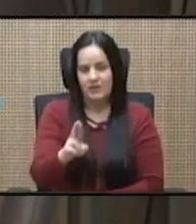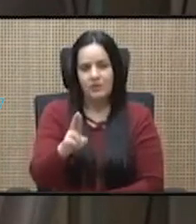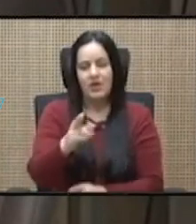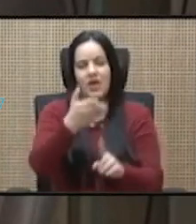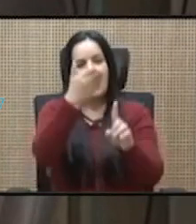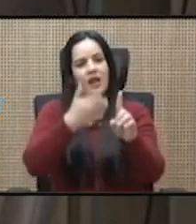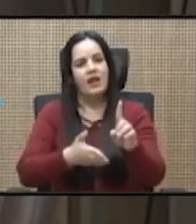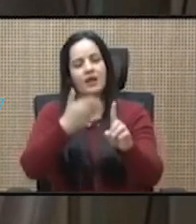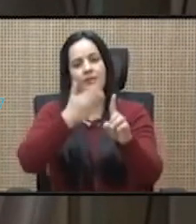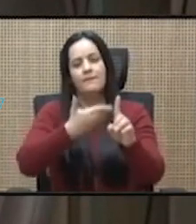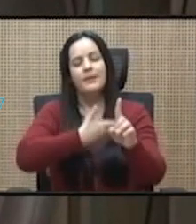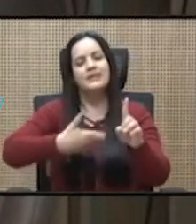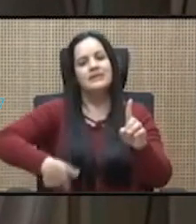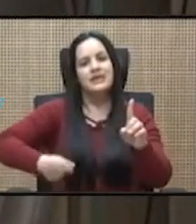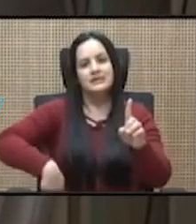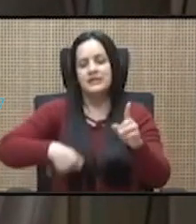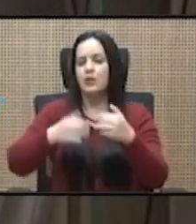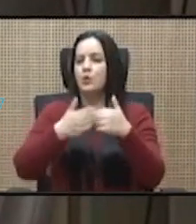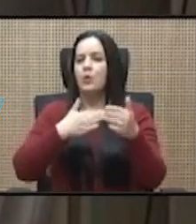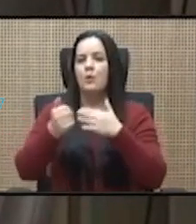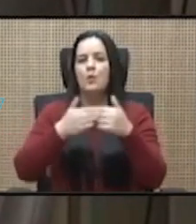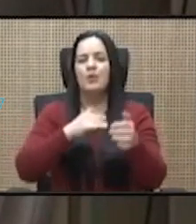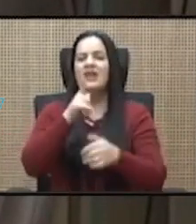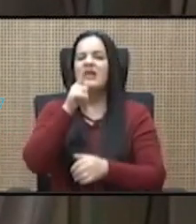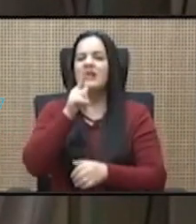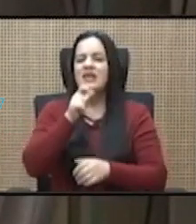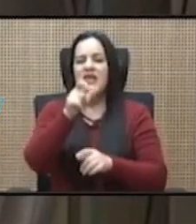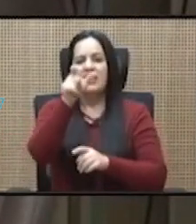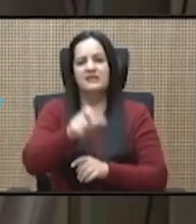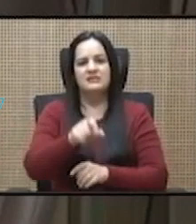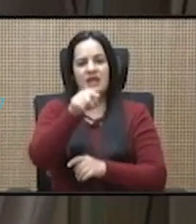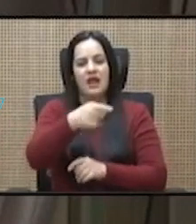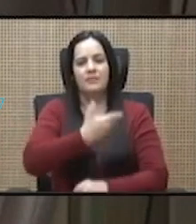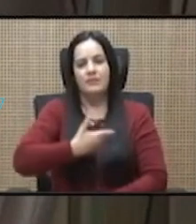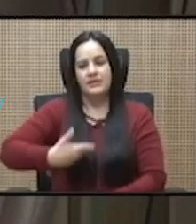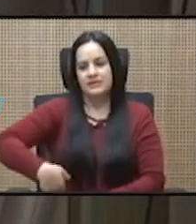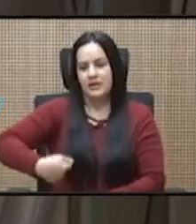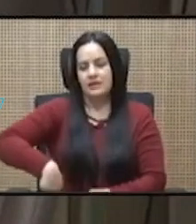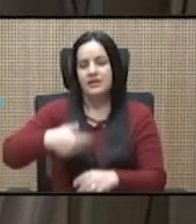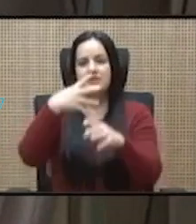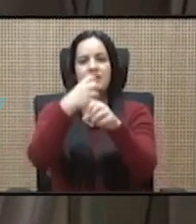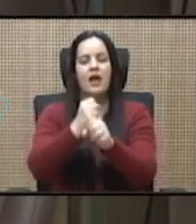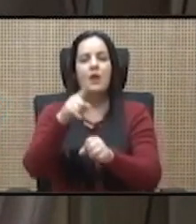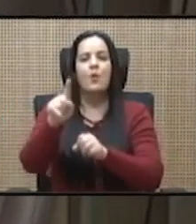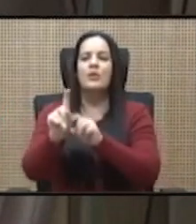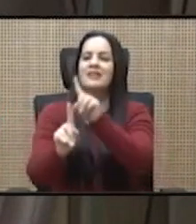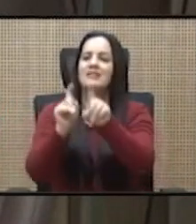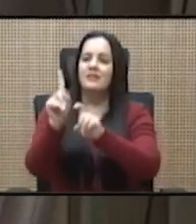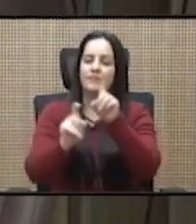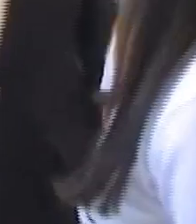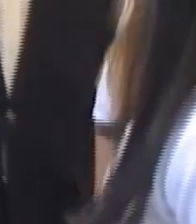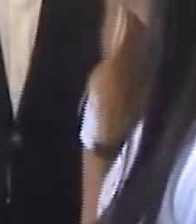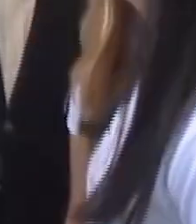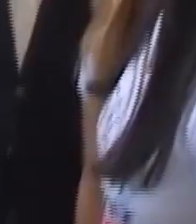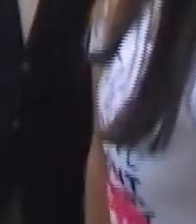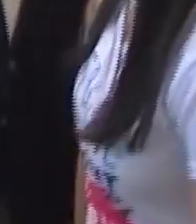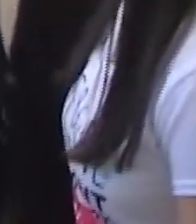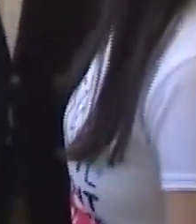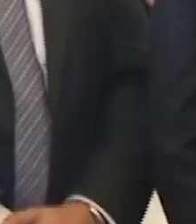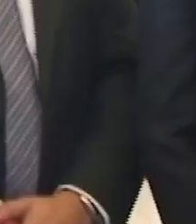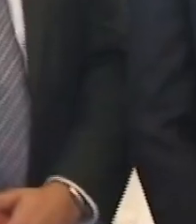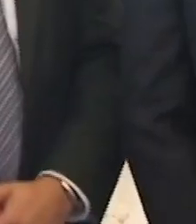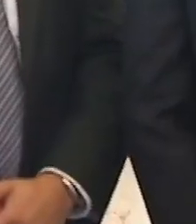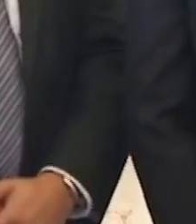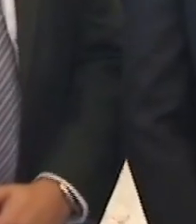ocupe, a la investidura de la presidencia de la República, que se realice una interpelación velada. Luego de esta